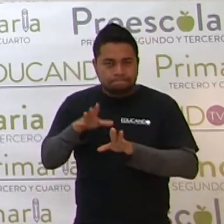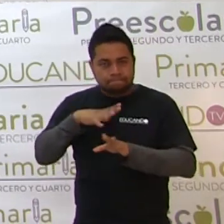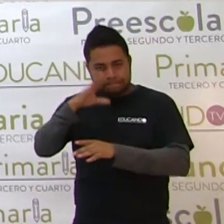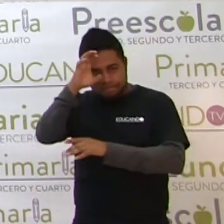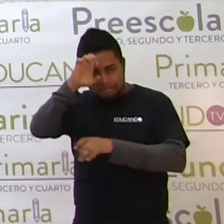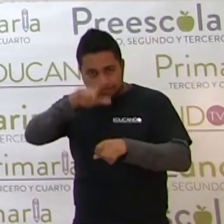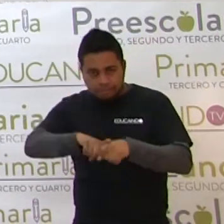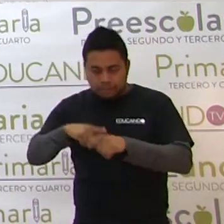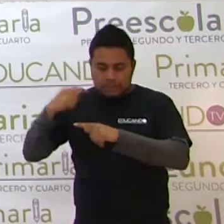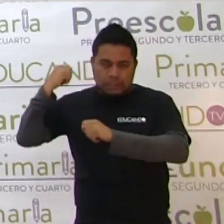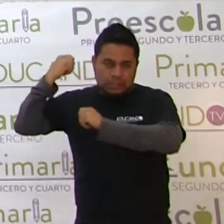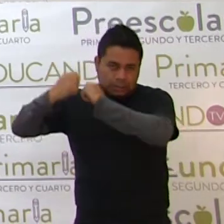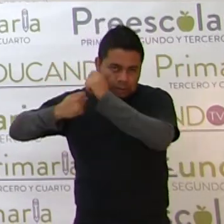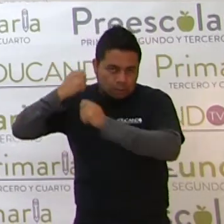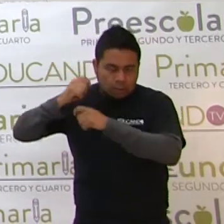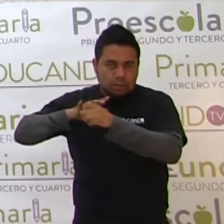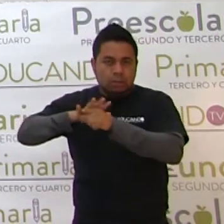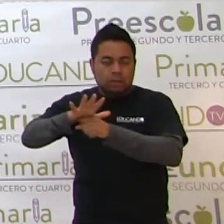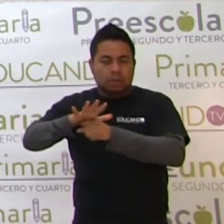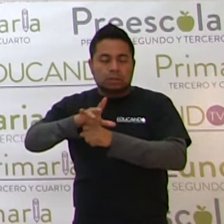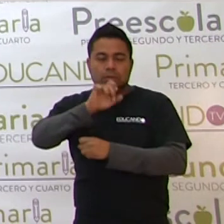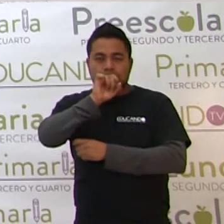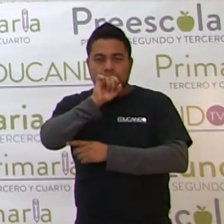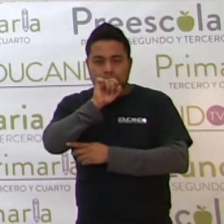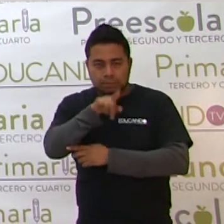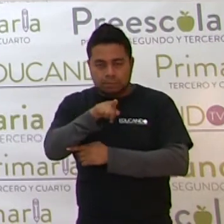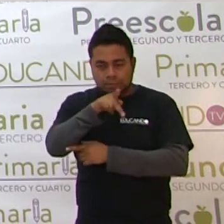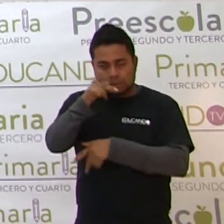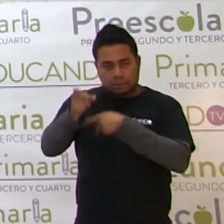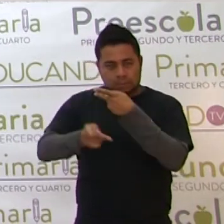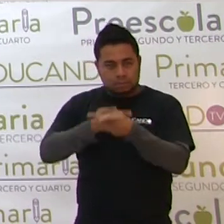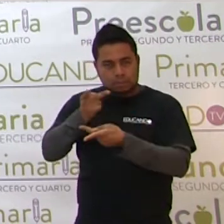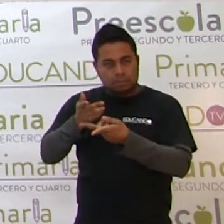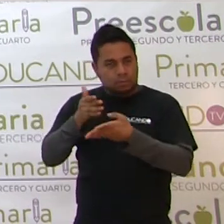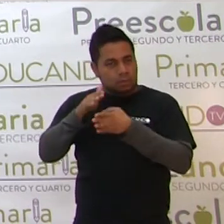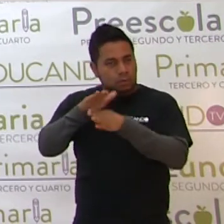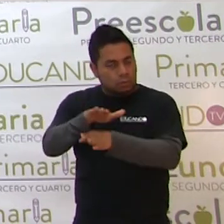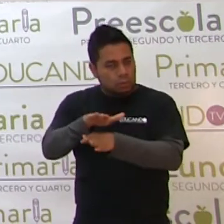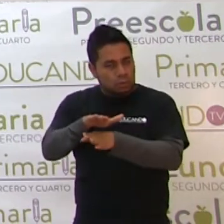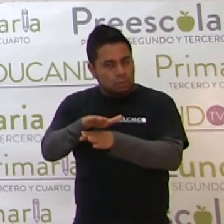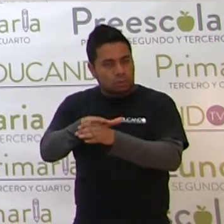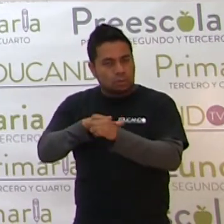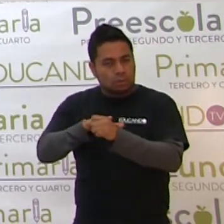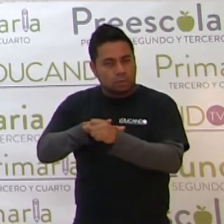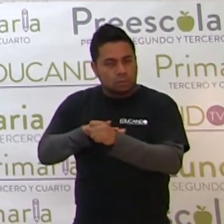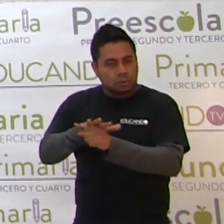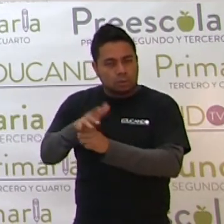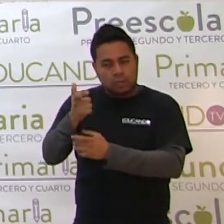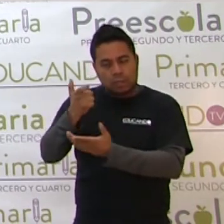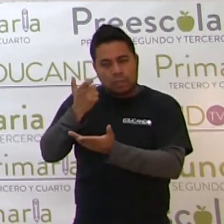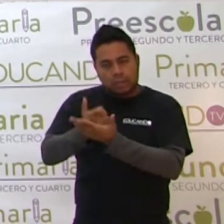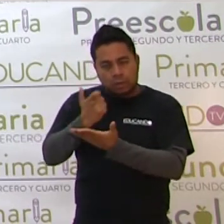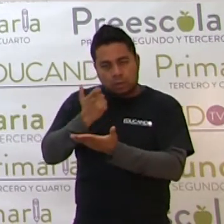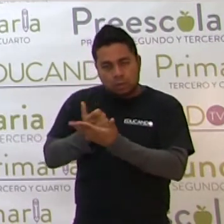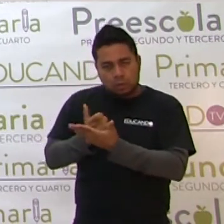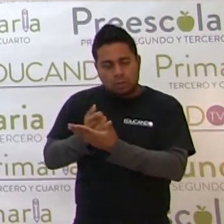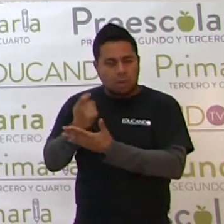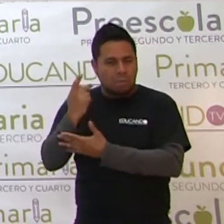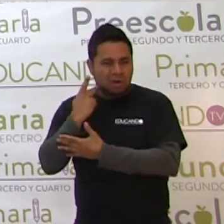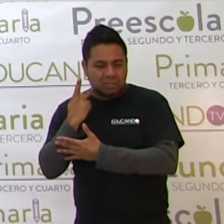cultural y las tradiciones, y la pregunta sobre el aspecto económico y